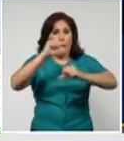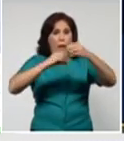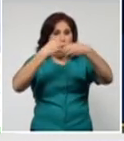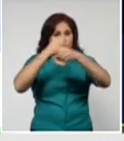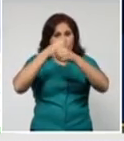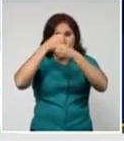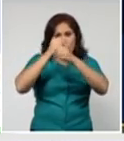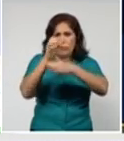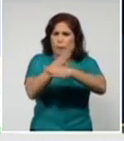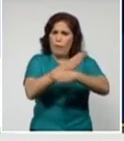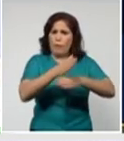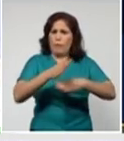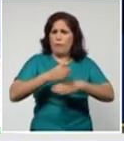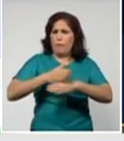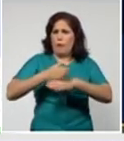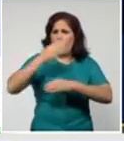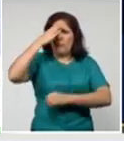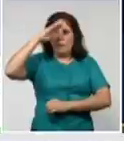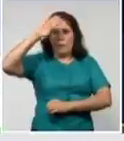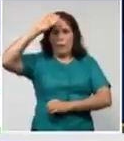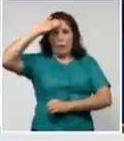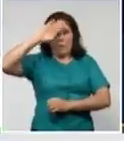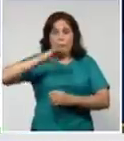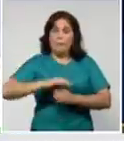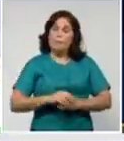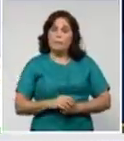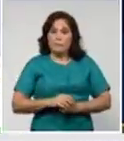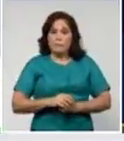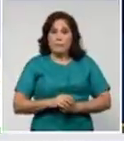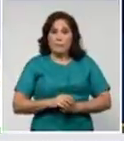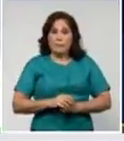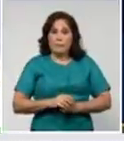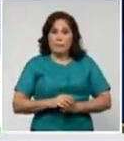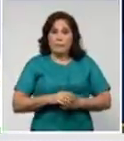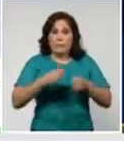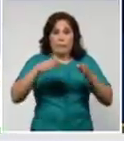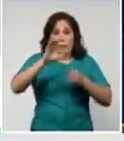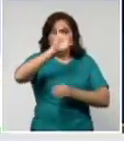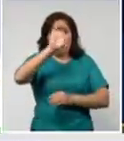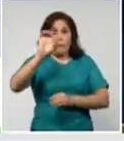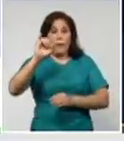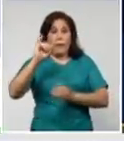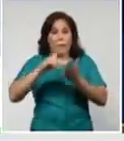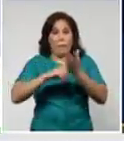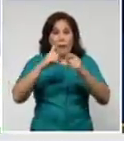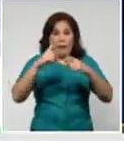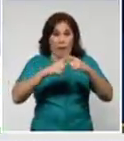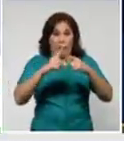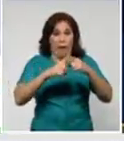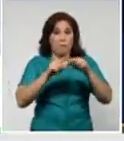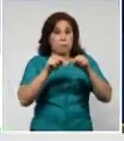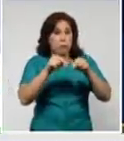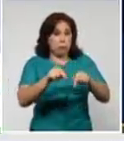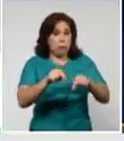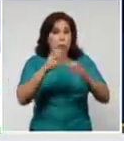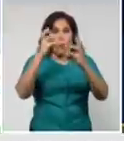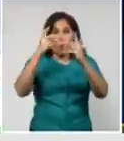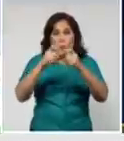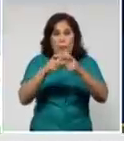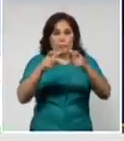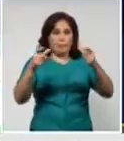molecular de nuestro país, los del Instituto de Medicina Tropical Pedro Curí con el número mayor,